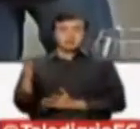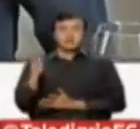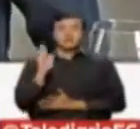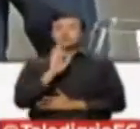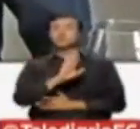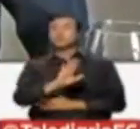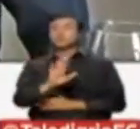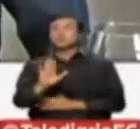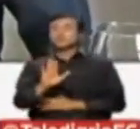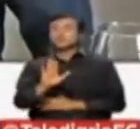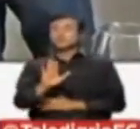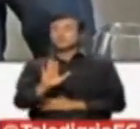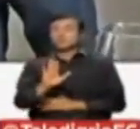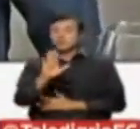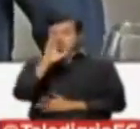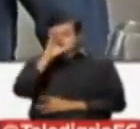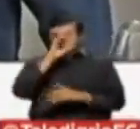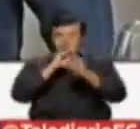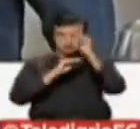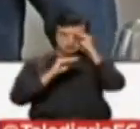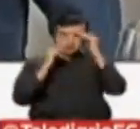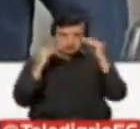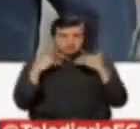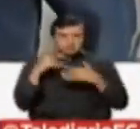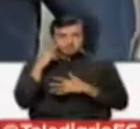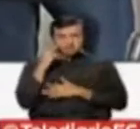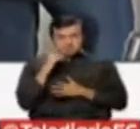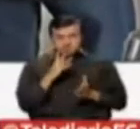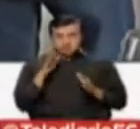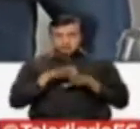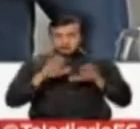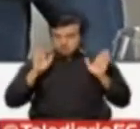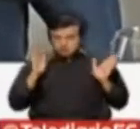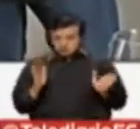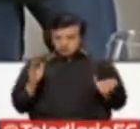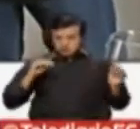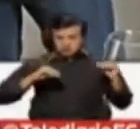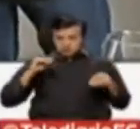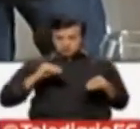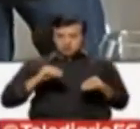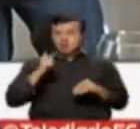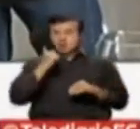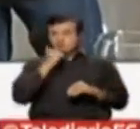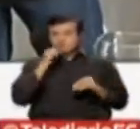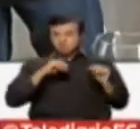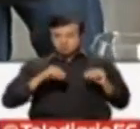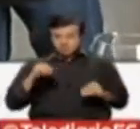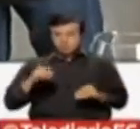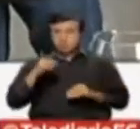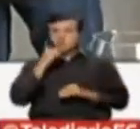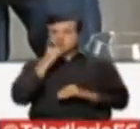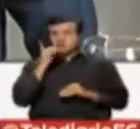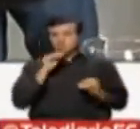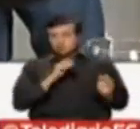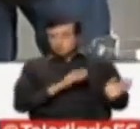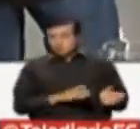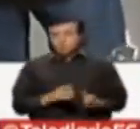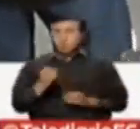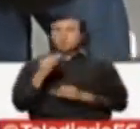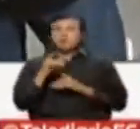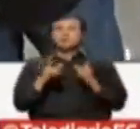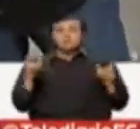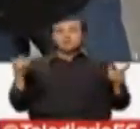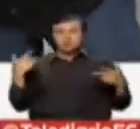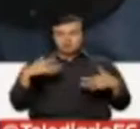de sus conocimientos que han recibido están montando una mesa en este caso para un almuerzo también para un desayuno cuántas personas